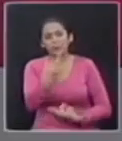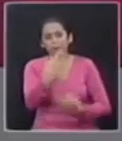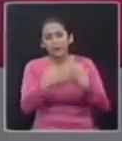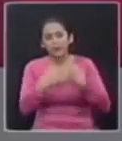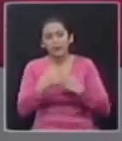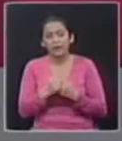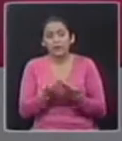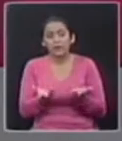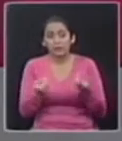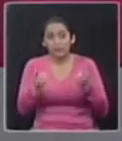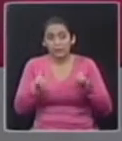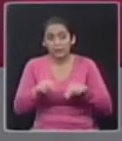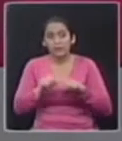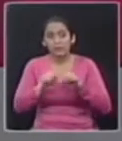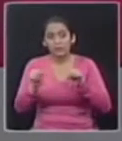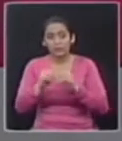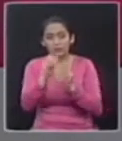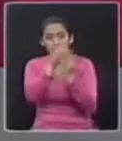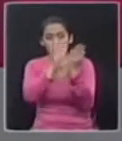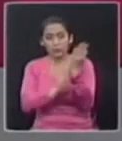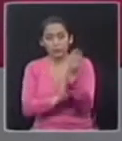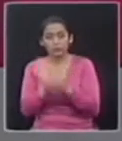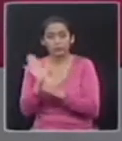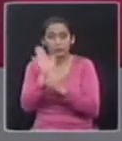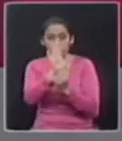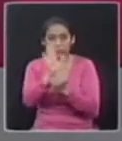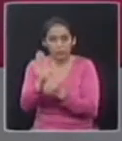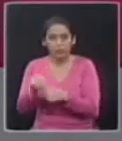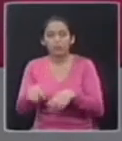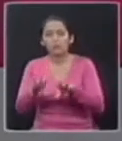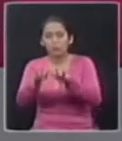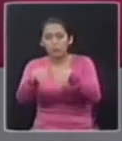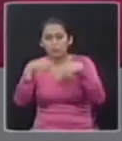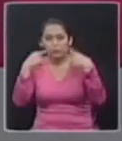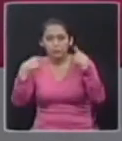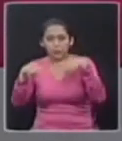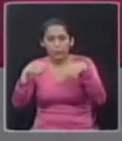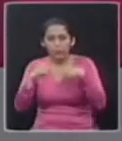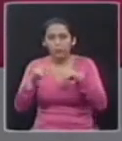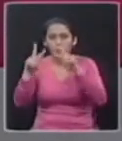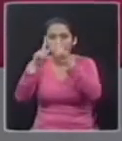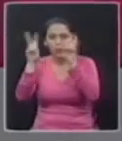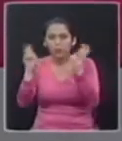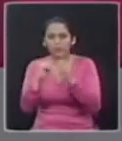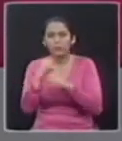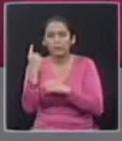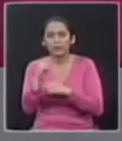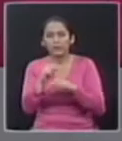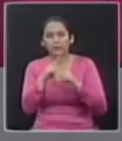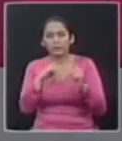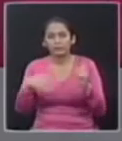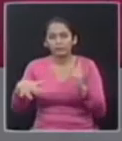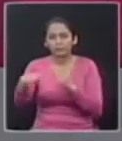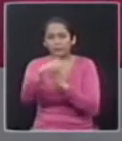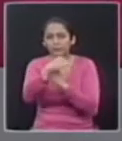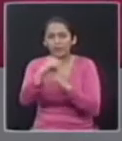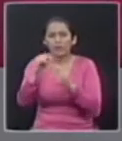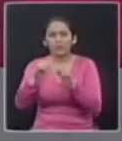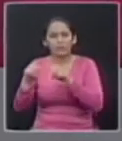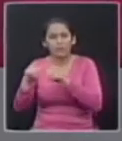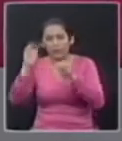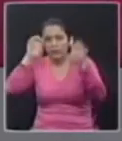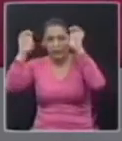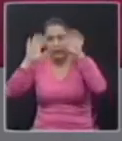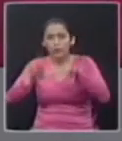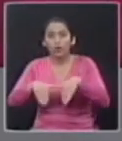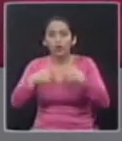la exhibición de casos y proyectos finalistas, foros sobre financiamiento verde y también políticas públicas medioambientales. Y la gala, por